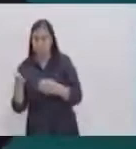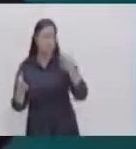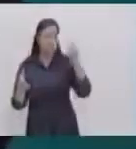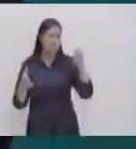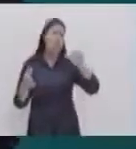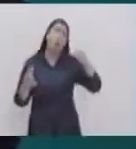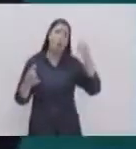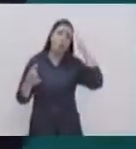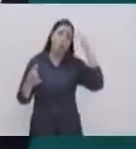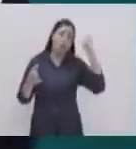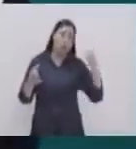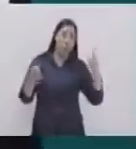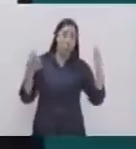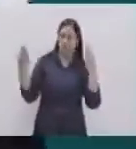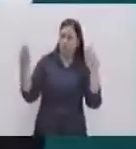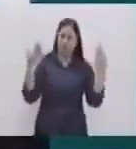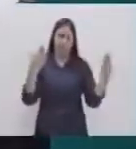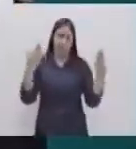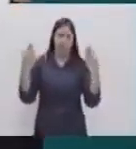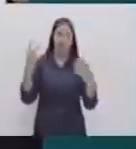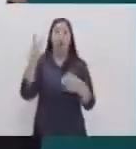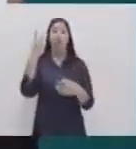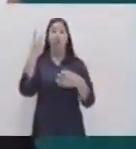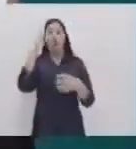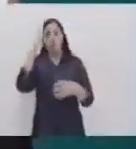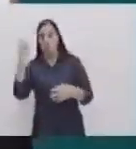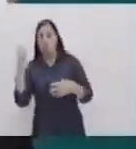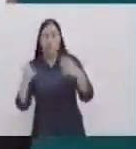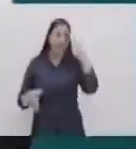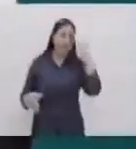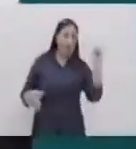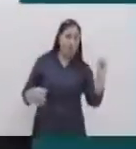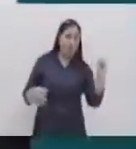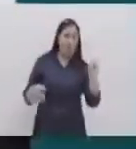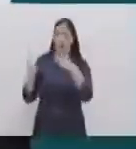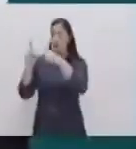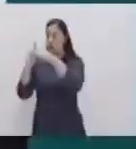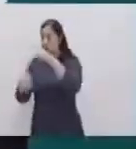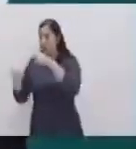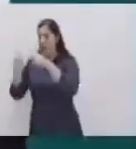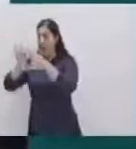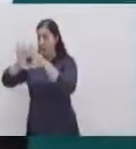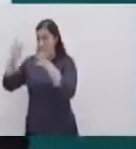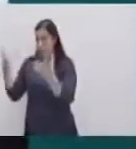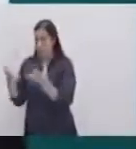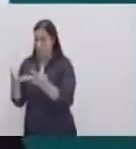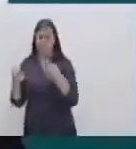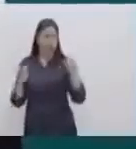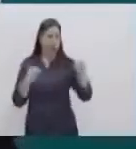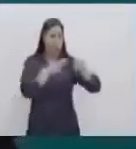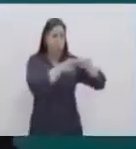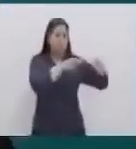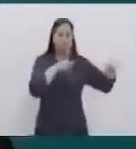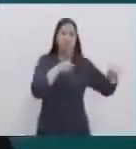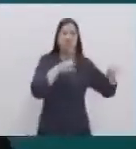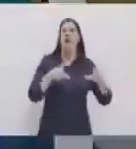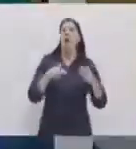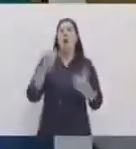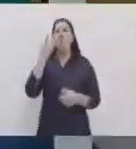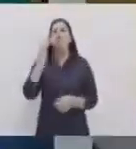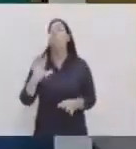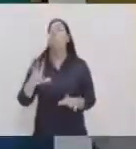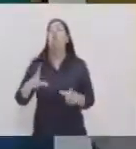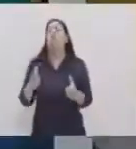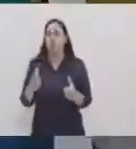redonda y la otra que asegura que la Tierra es plana. ¿Y cómo se pudo comprobar? A través de experimentos y teorías.